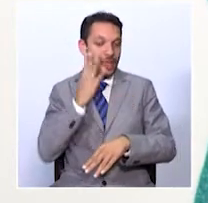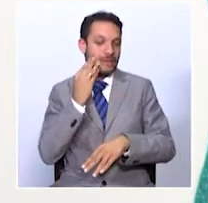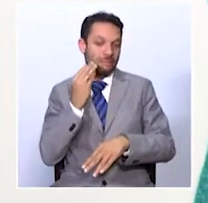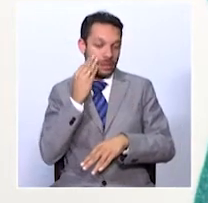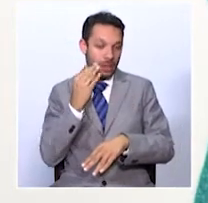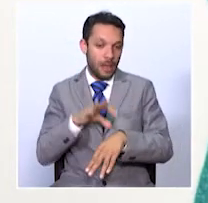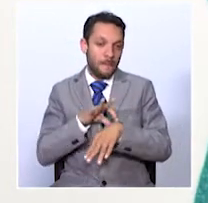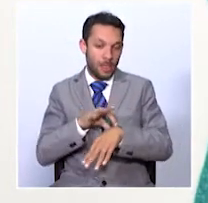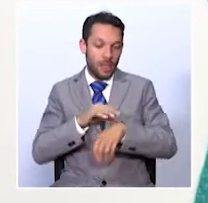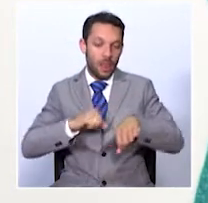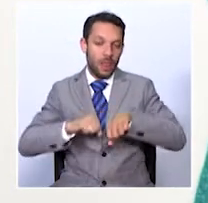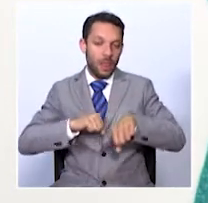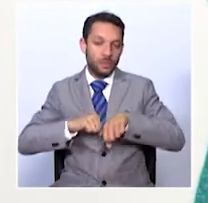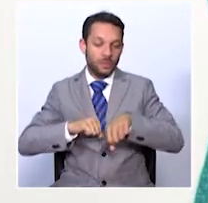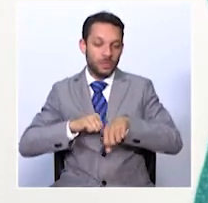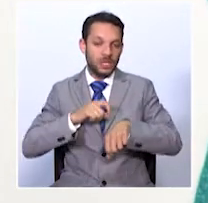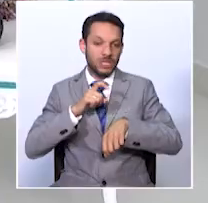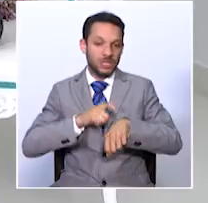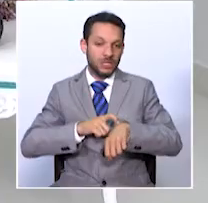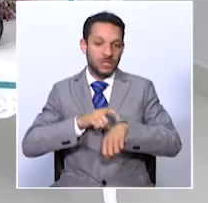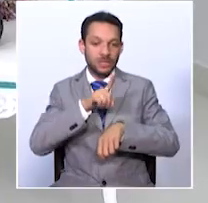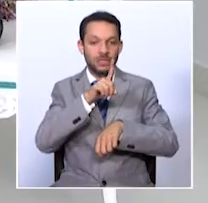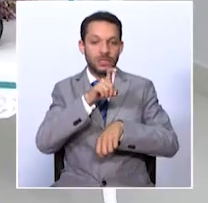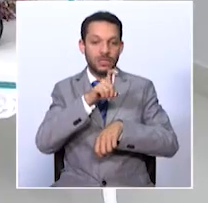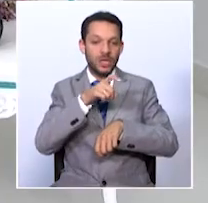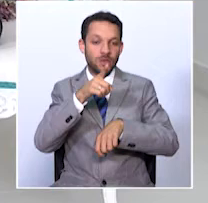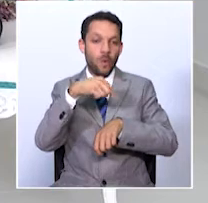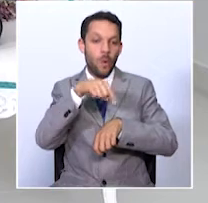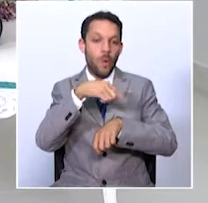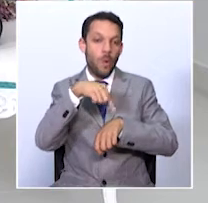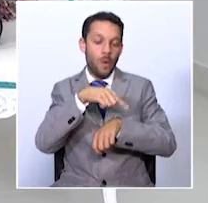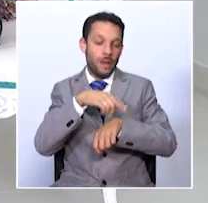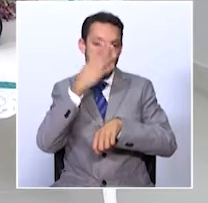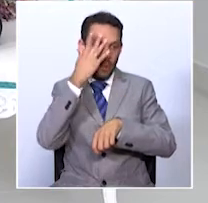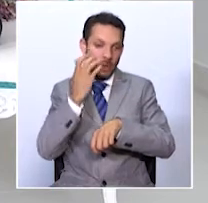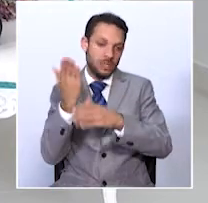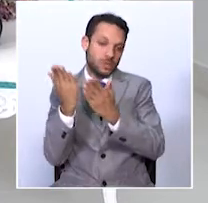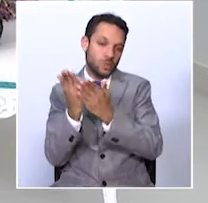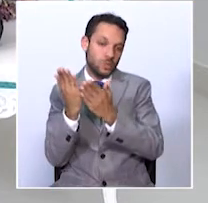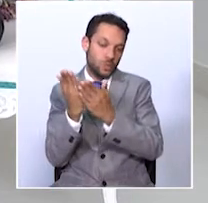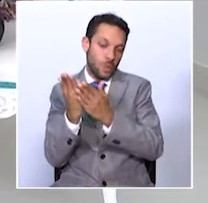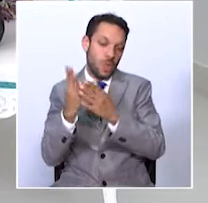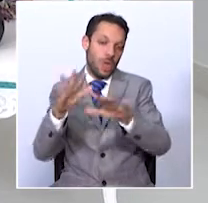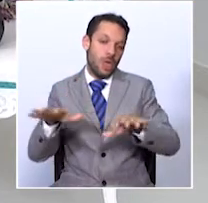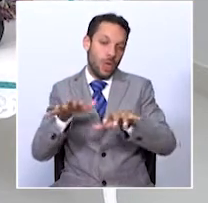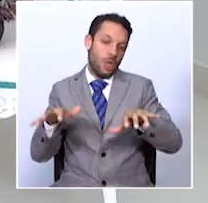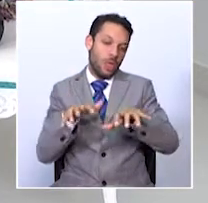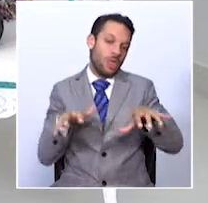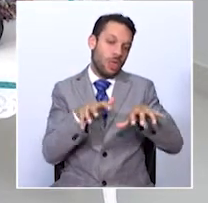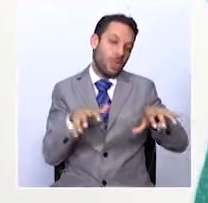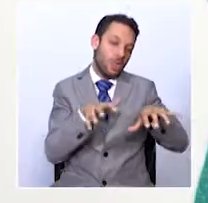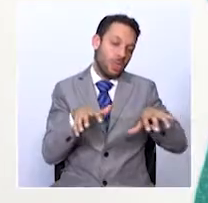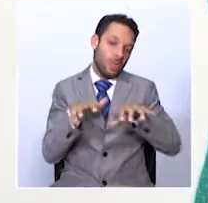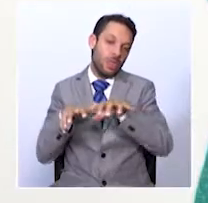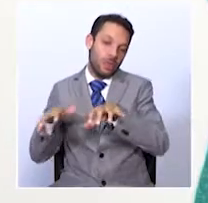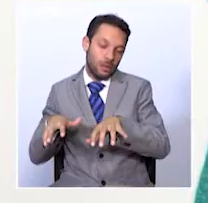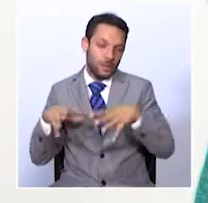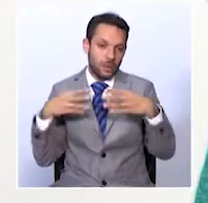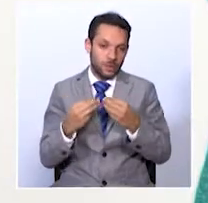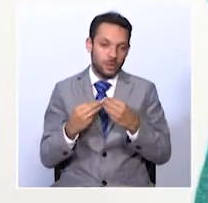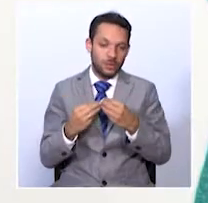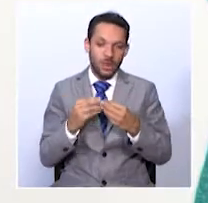muy poco qué es? 5 o 6 horas. Por el estudio, por toda la vida que hemos llevado, entonces casi